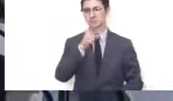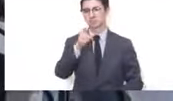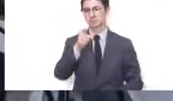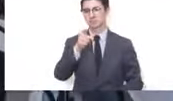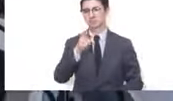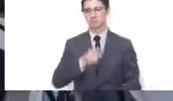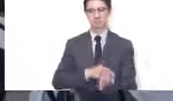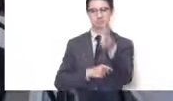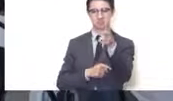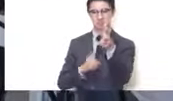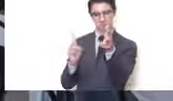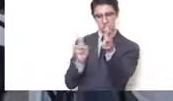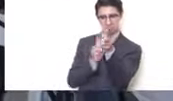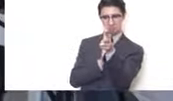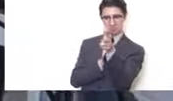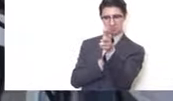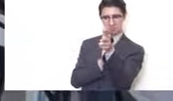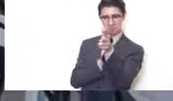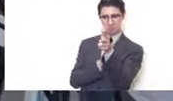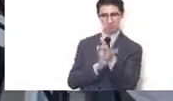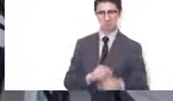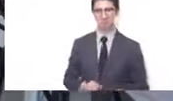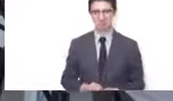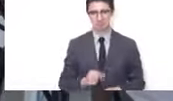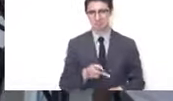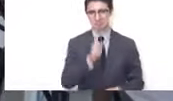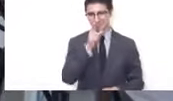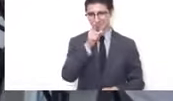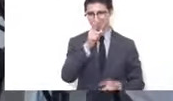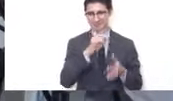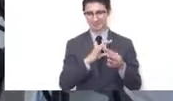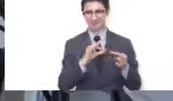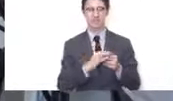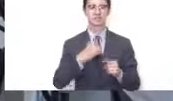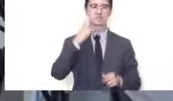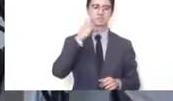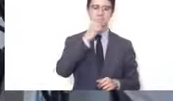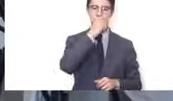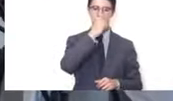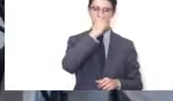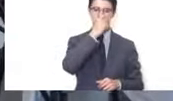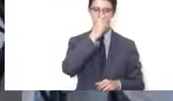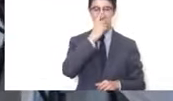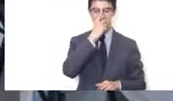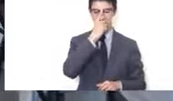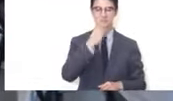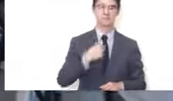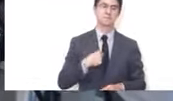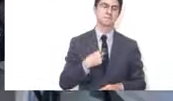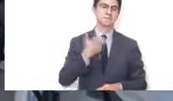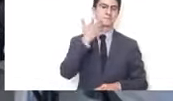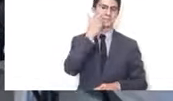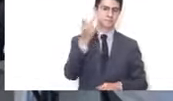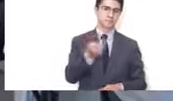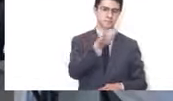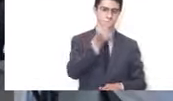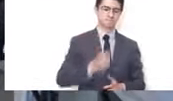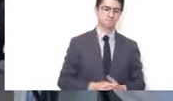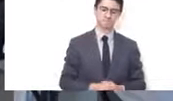y desde luego que toda la capacidad operativa del estado se vuelque a ella es el tema de las adicciones